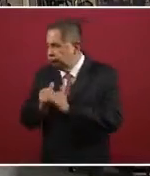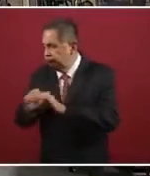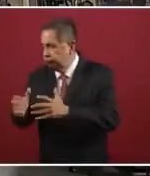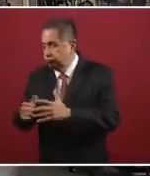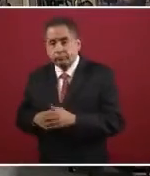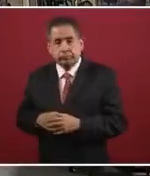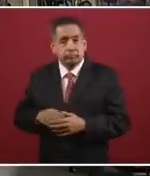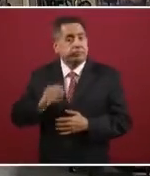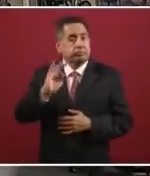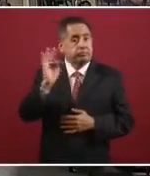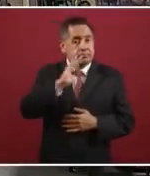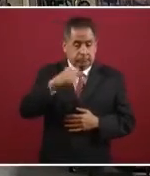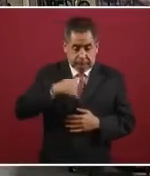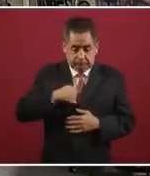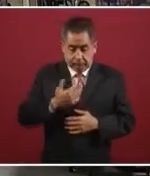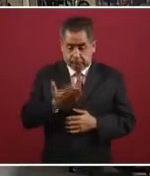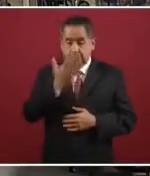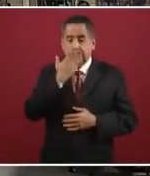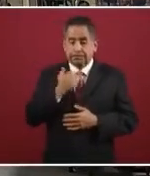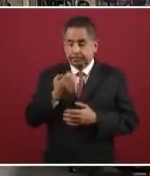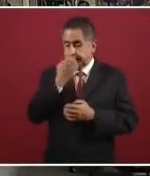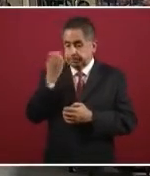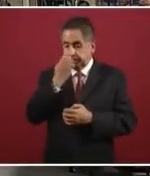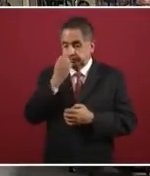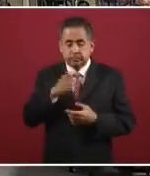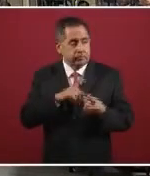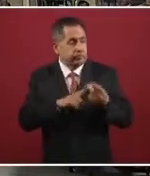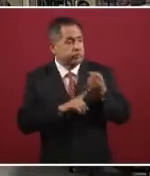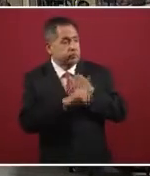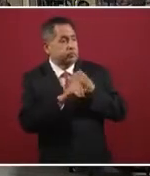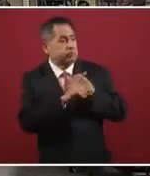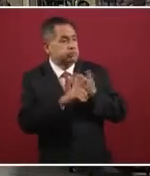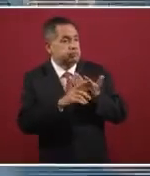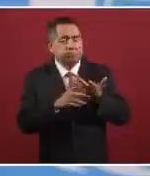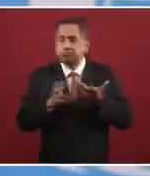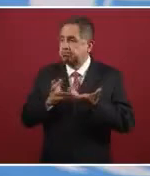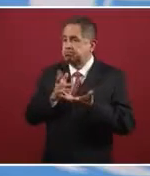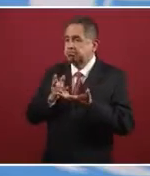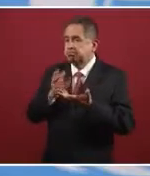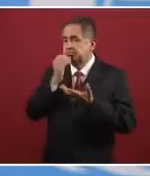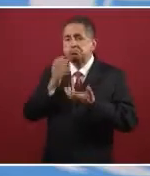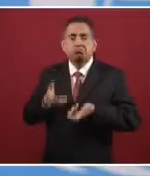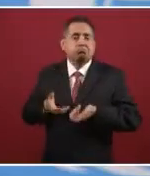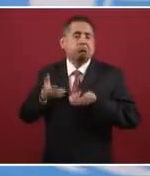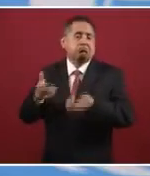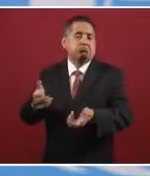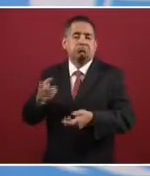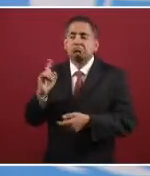tiene esa opción, ¿dónde se forma? En la calle.